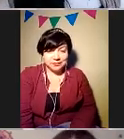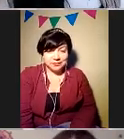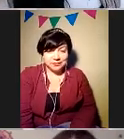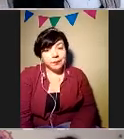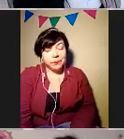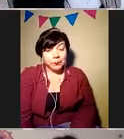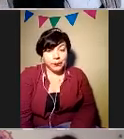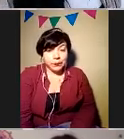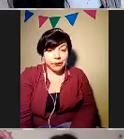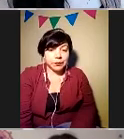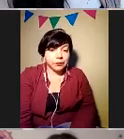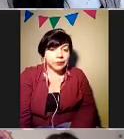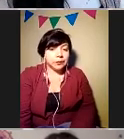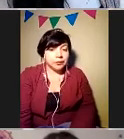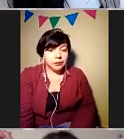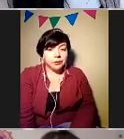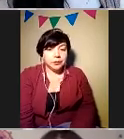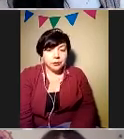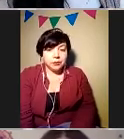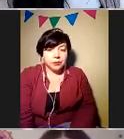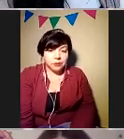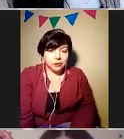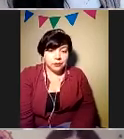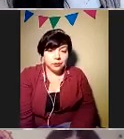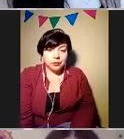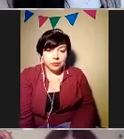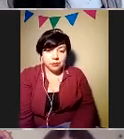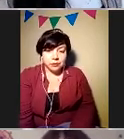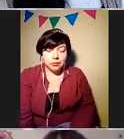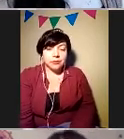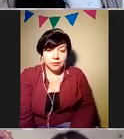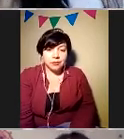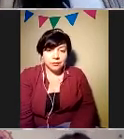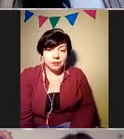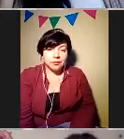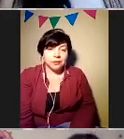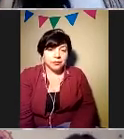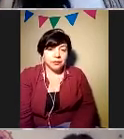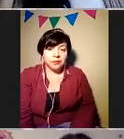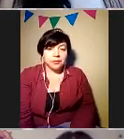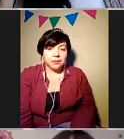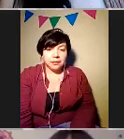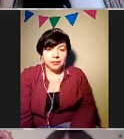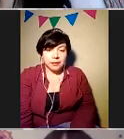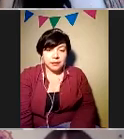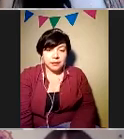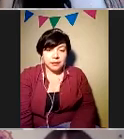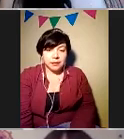igual se da más en las mujeres, o siempre están dispuestos a estar incómodos, pero lindos supuestamente, o